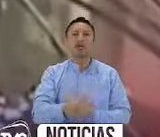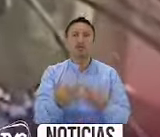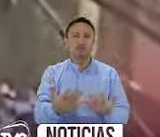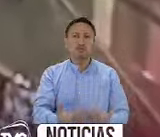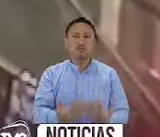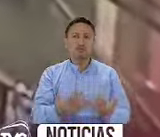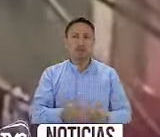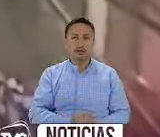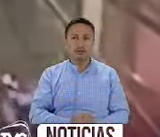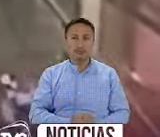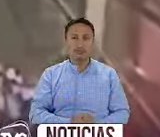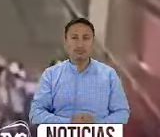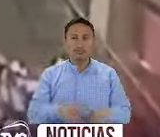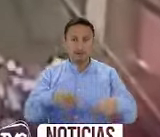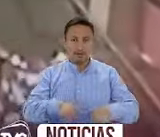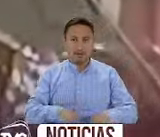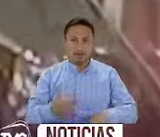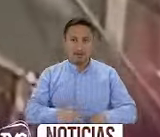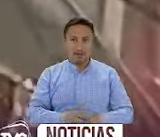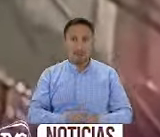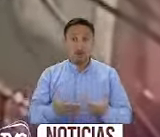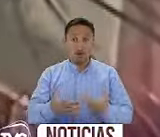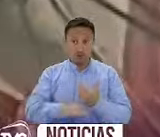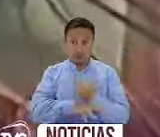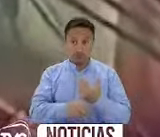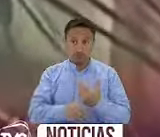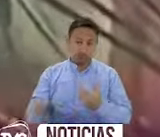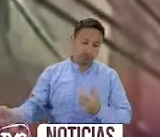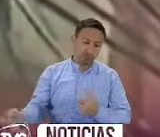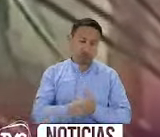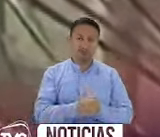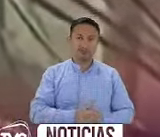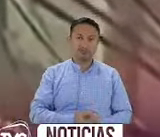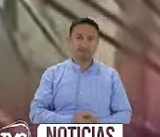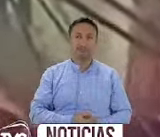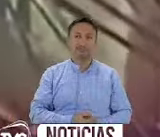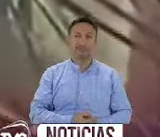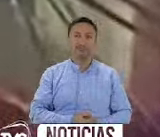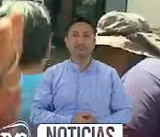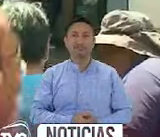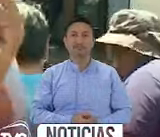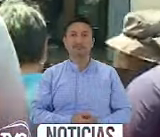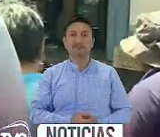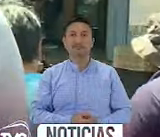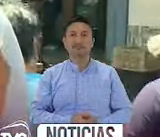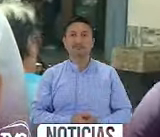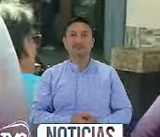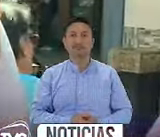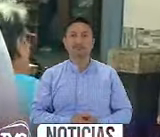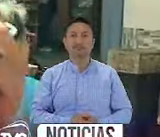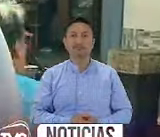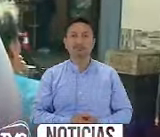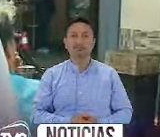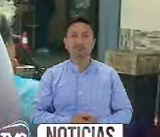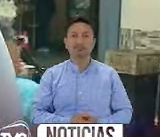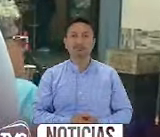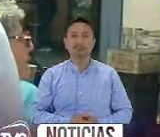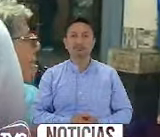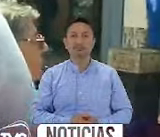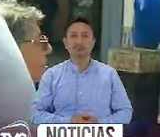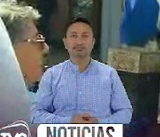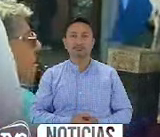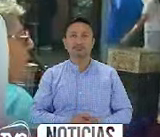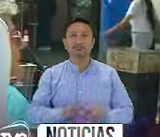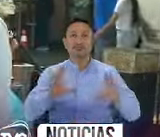listo para cargar los objetos robados y desaparecer rápidamente. Se le apaga la luz y sale a ver, se cogen